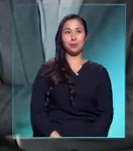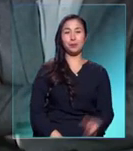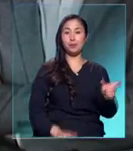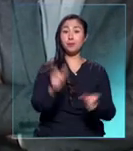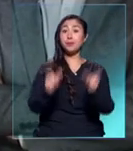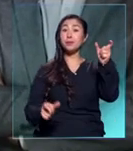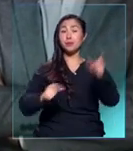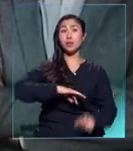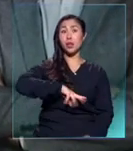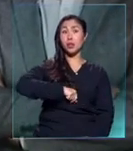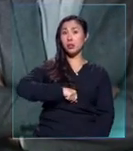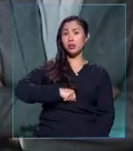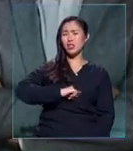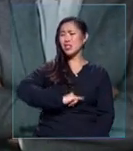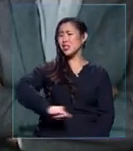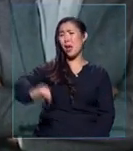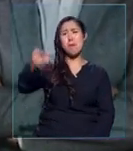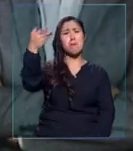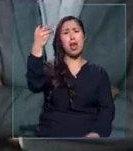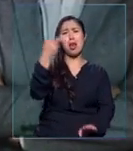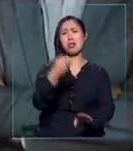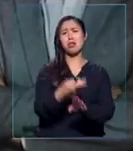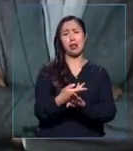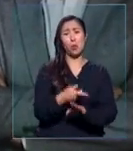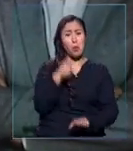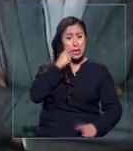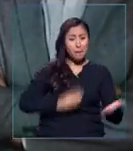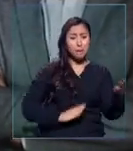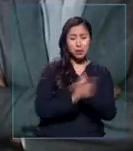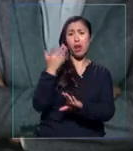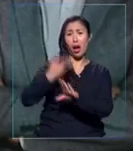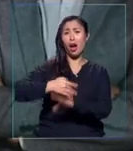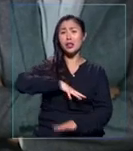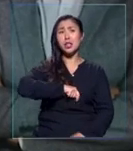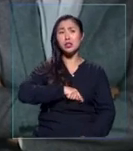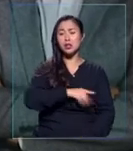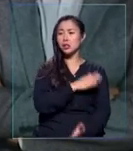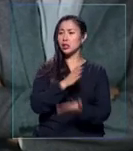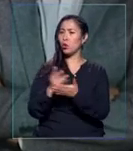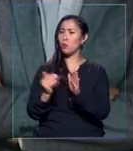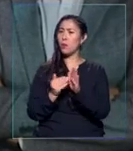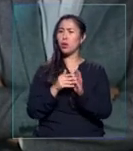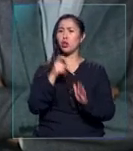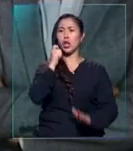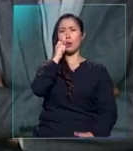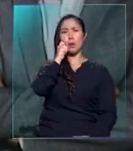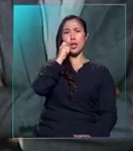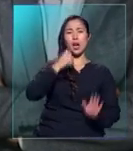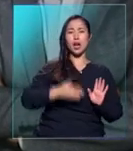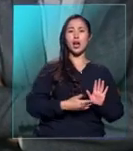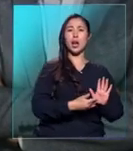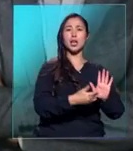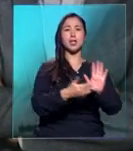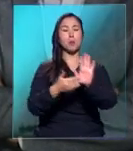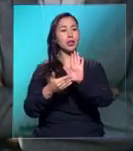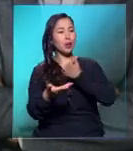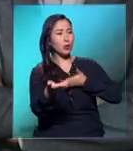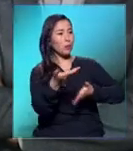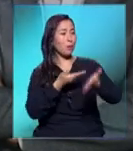trans existió desde el día uno, la existencia de la humanidad. Y llega un momento en que la humanidad hace gestos para entenderse